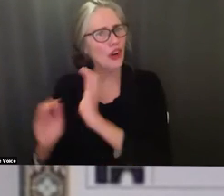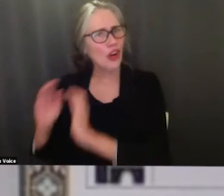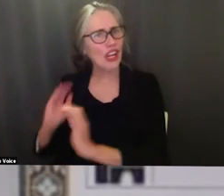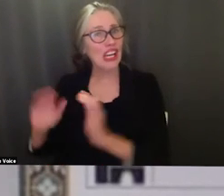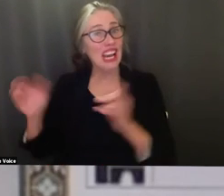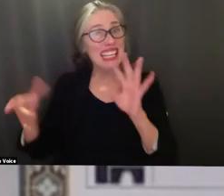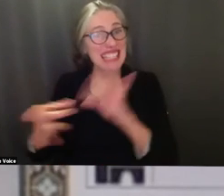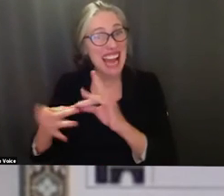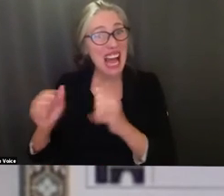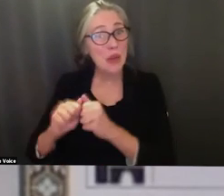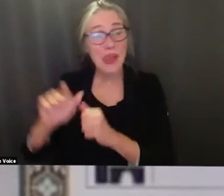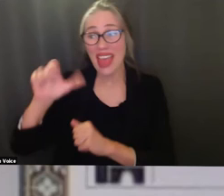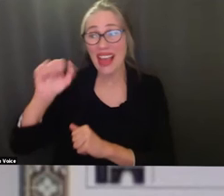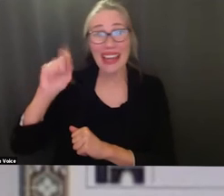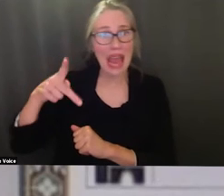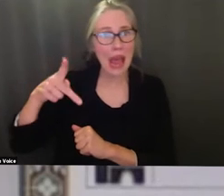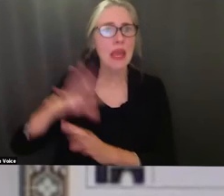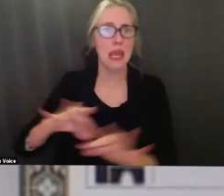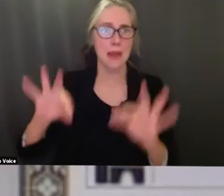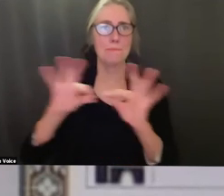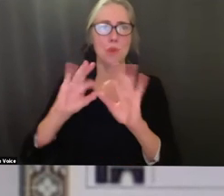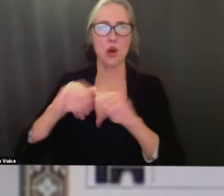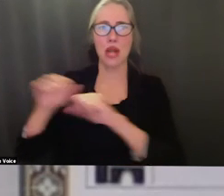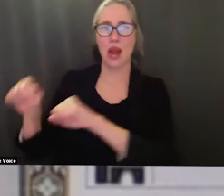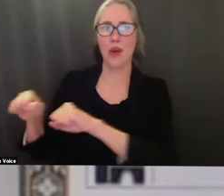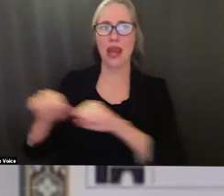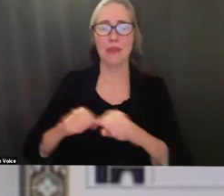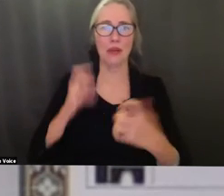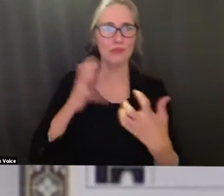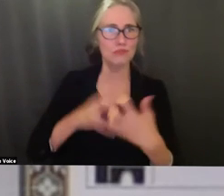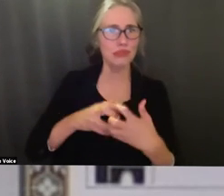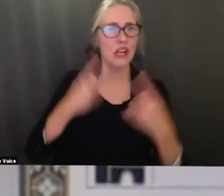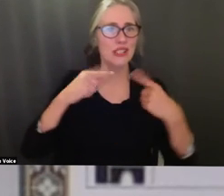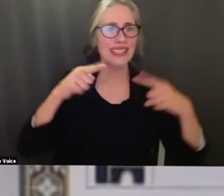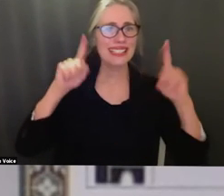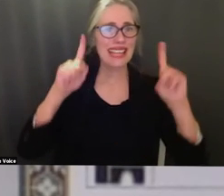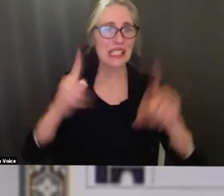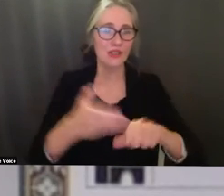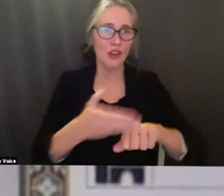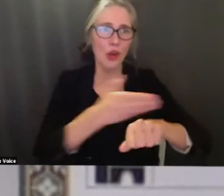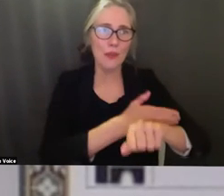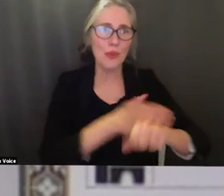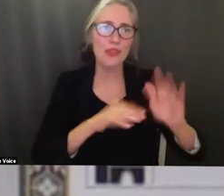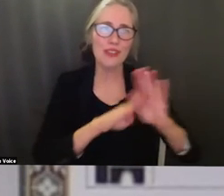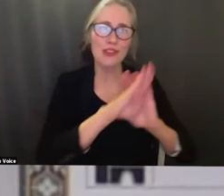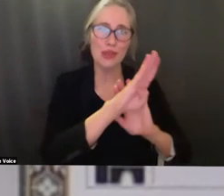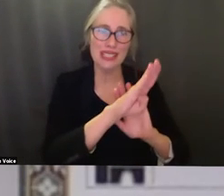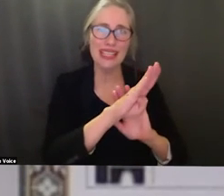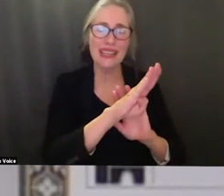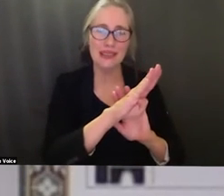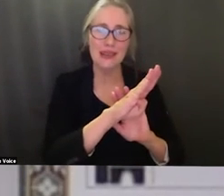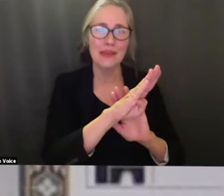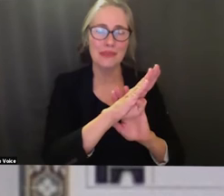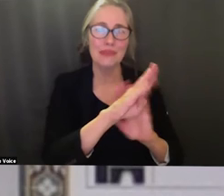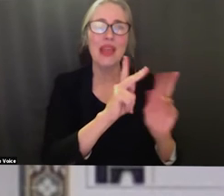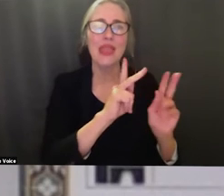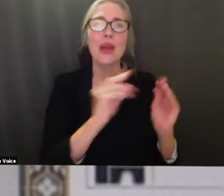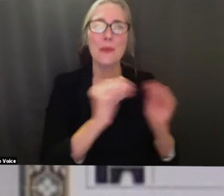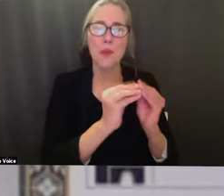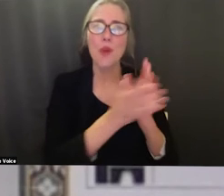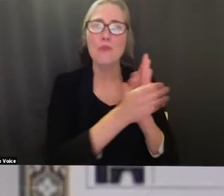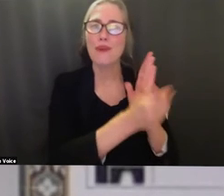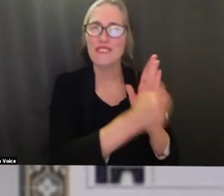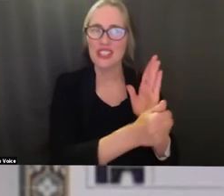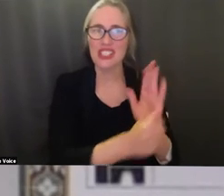Eso es importante en cómo luego podemos ser exitosos a la hora de aumentar la competencia